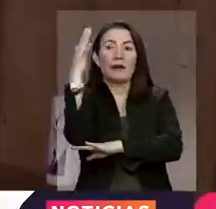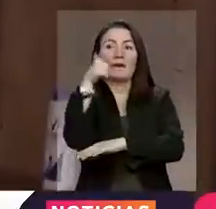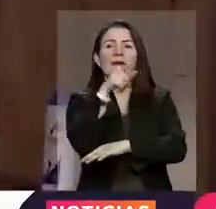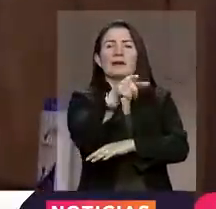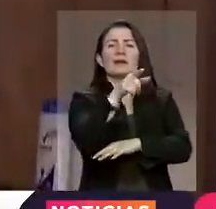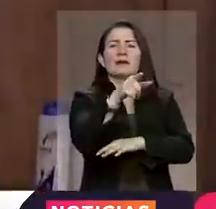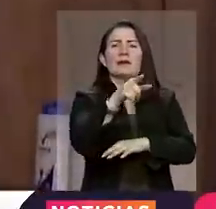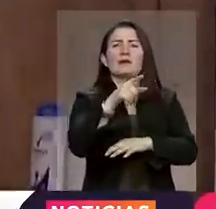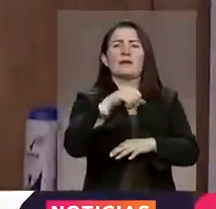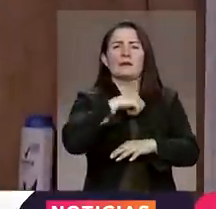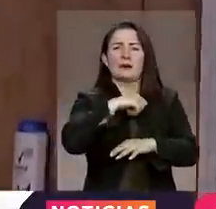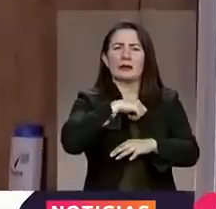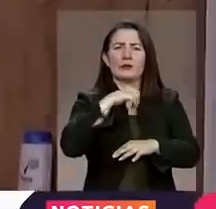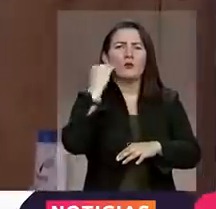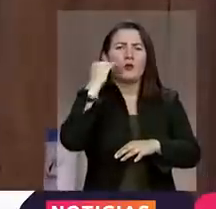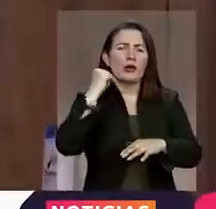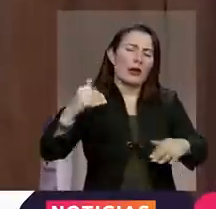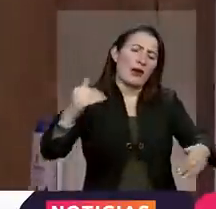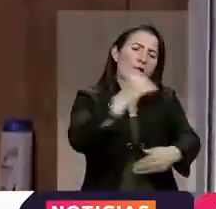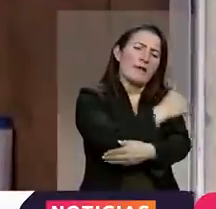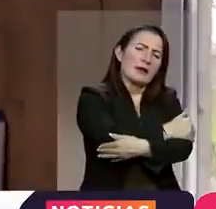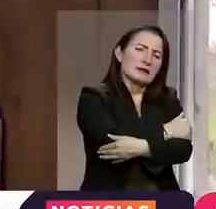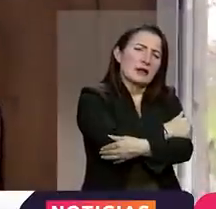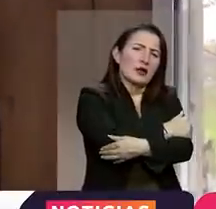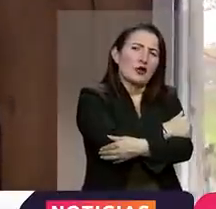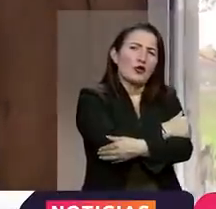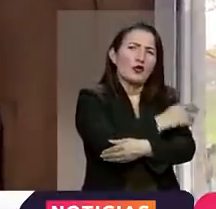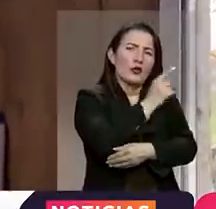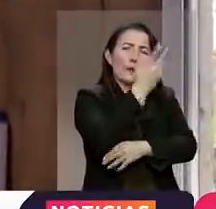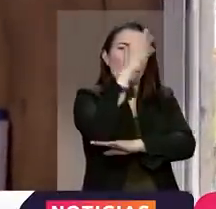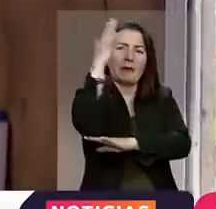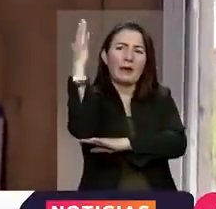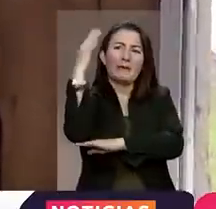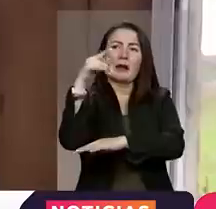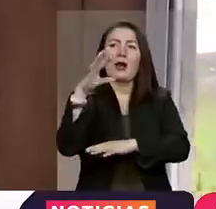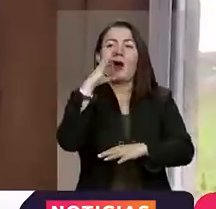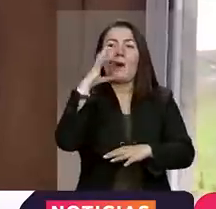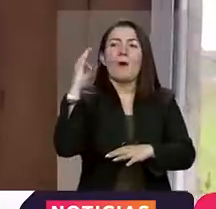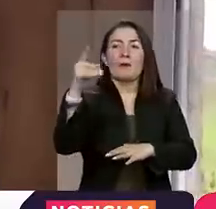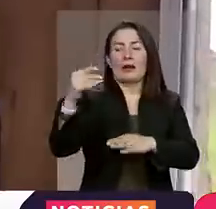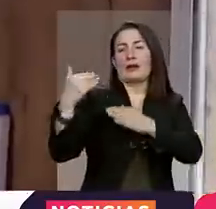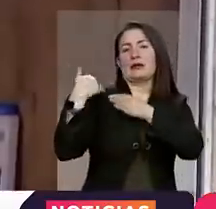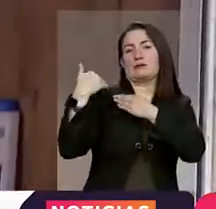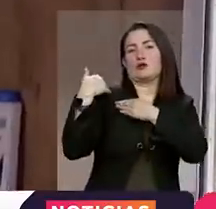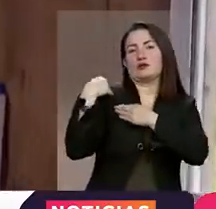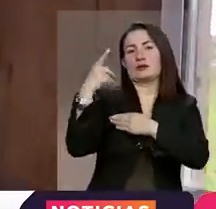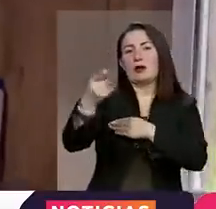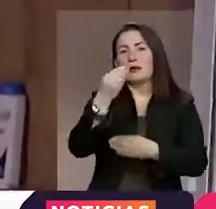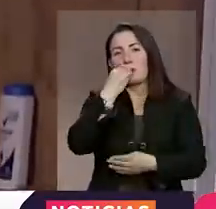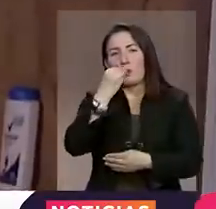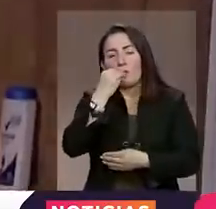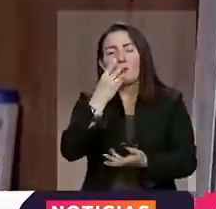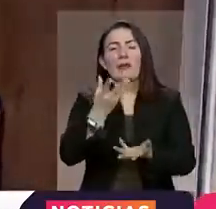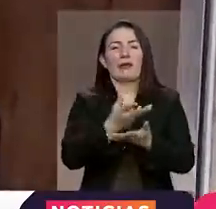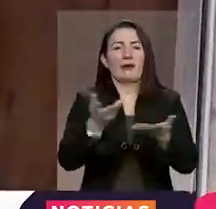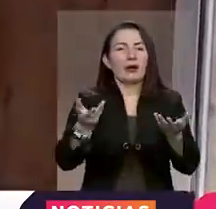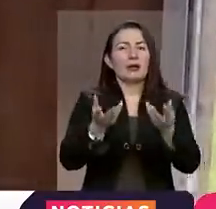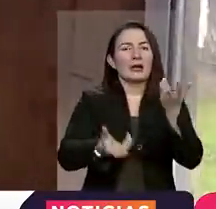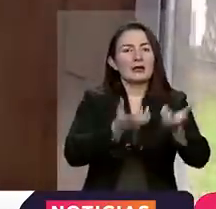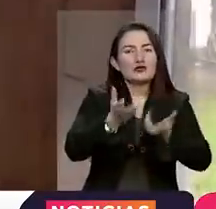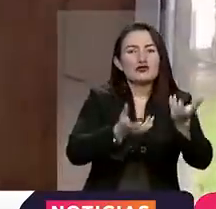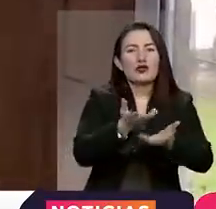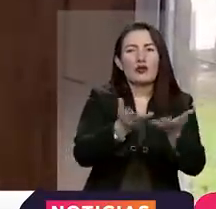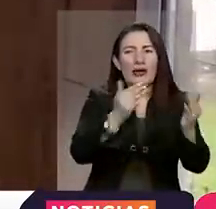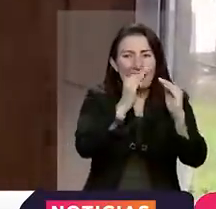tenía abrazado a una señora ahí, contra esa palma, porque él era el encargado de la comida. La comida la estaban haciendo en